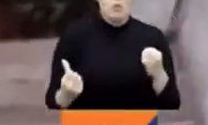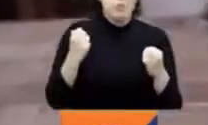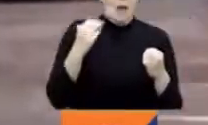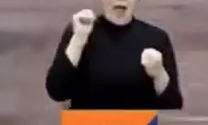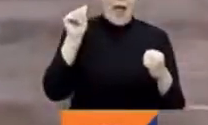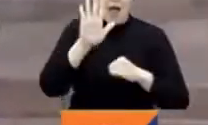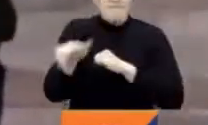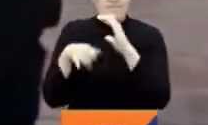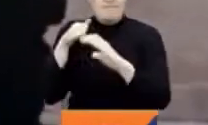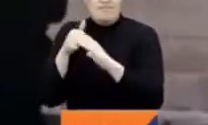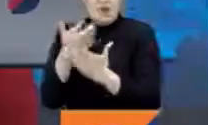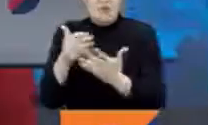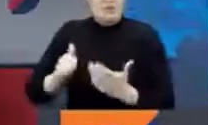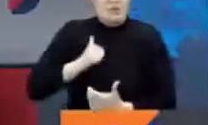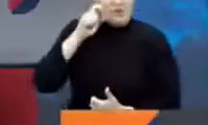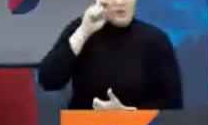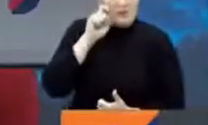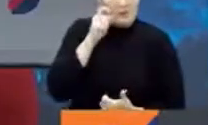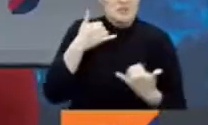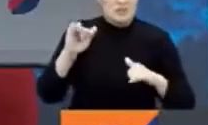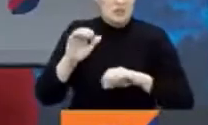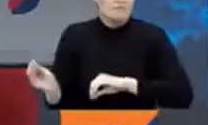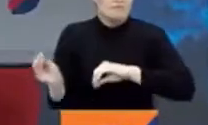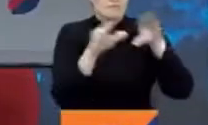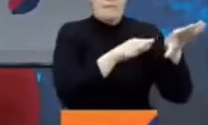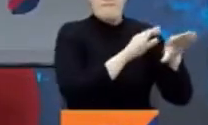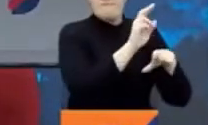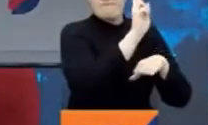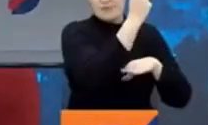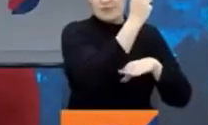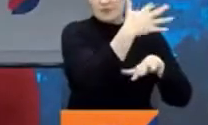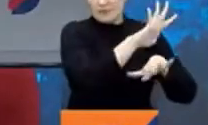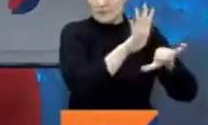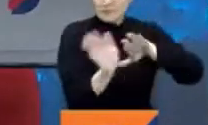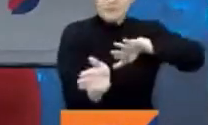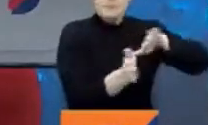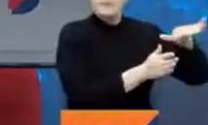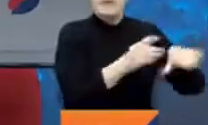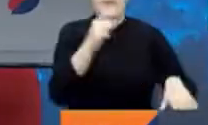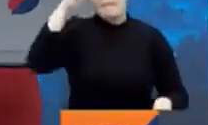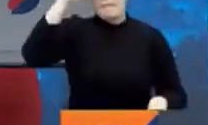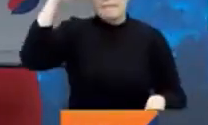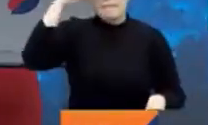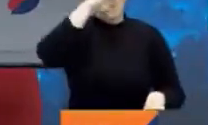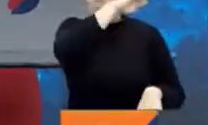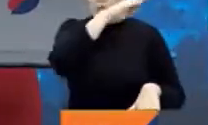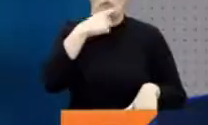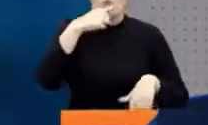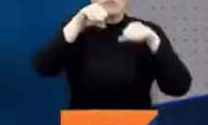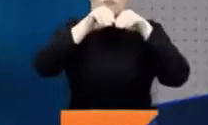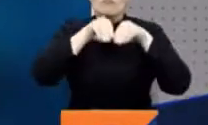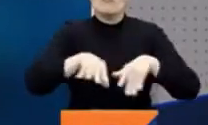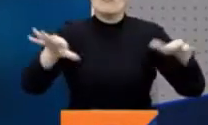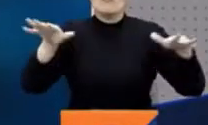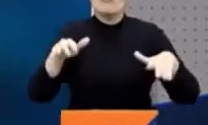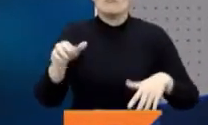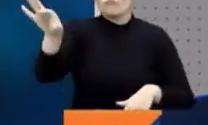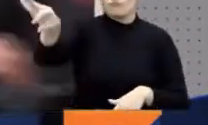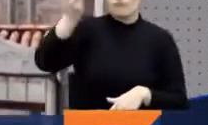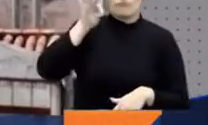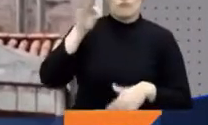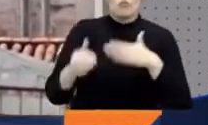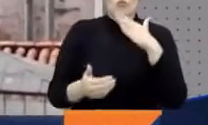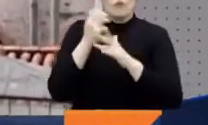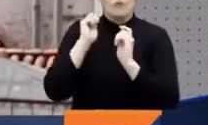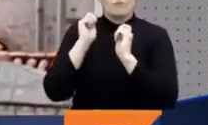dejado a disposición de la fiscalía. Gustavo Petro anunció a través de sus redes sociales a Patricia Ariza como la ministra de Cultura